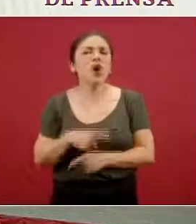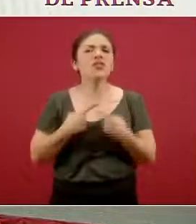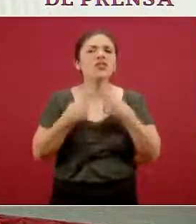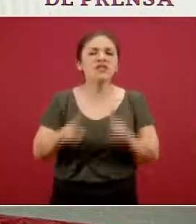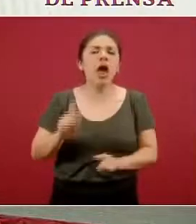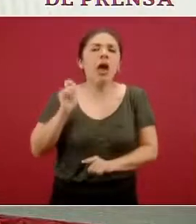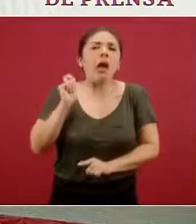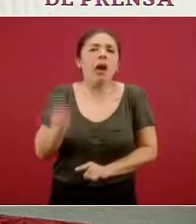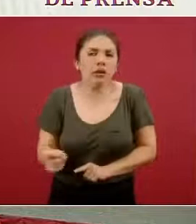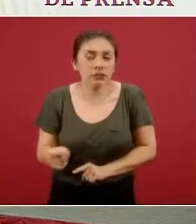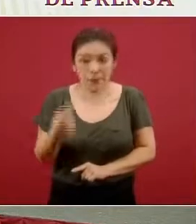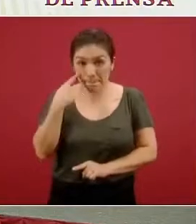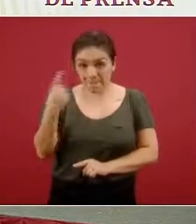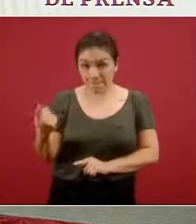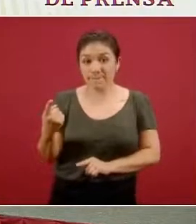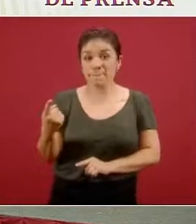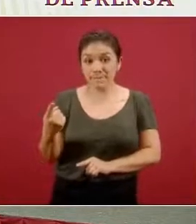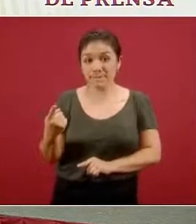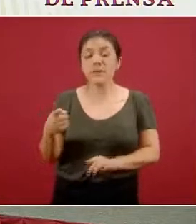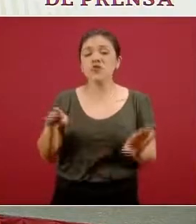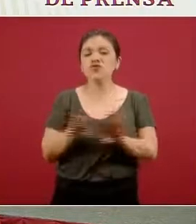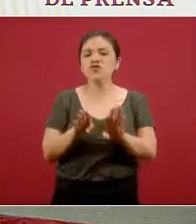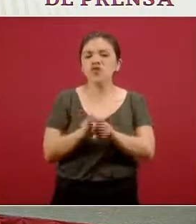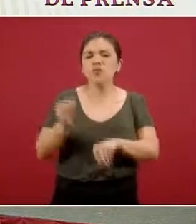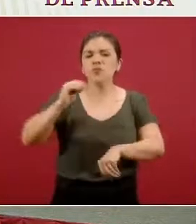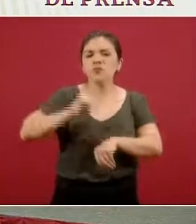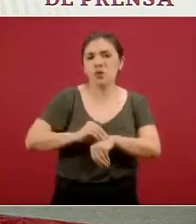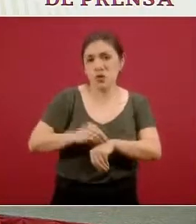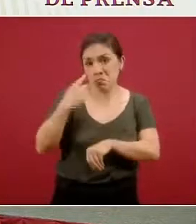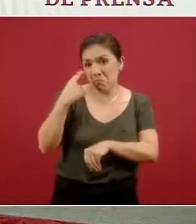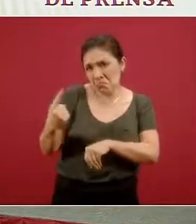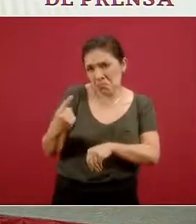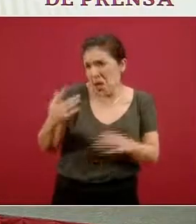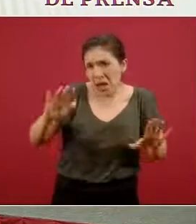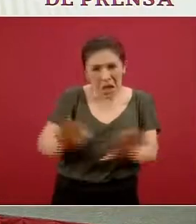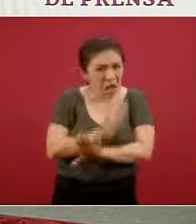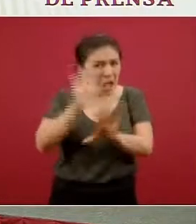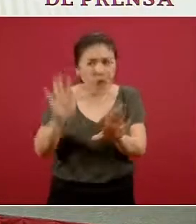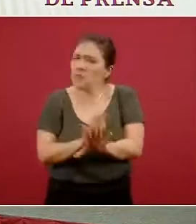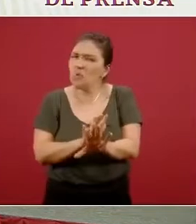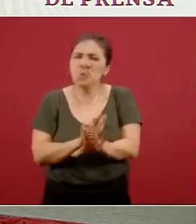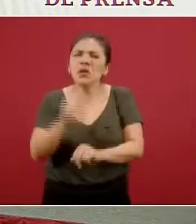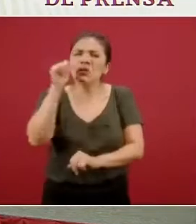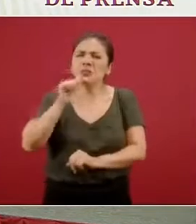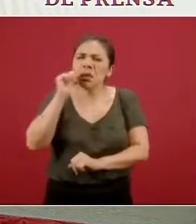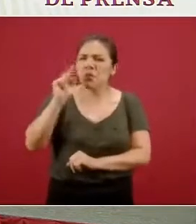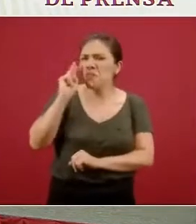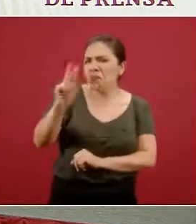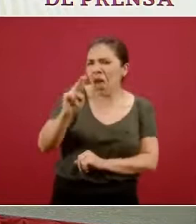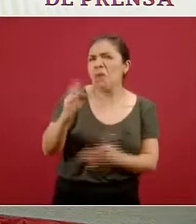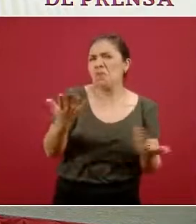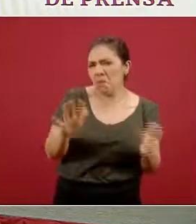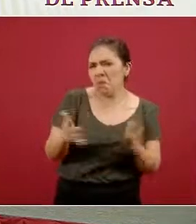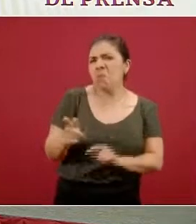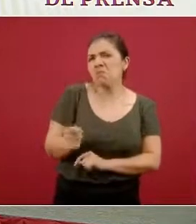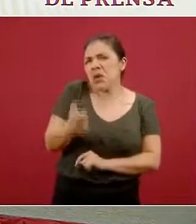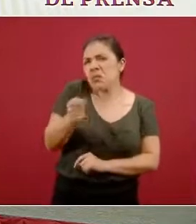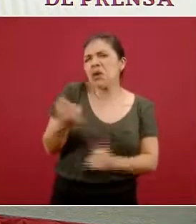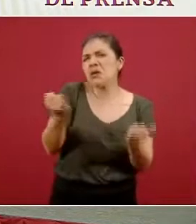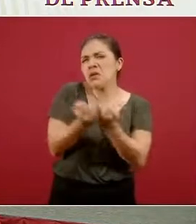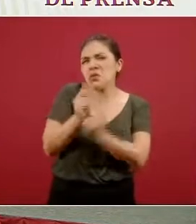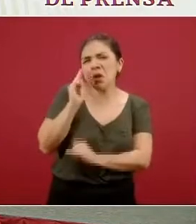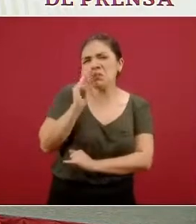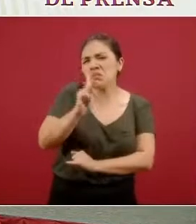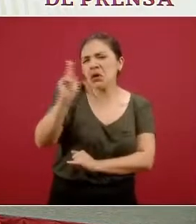la actualización prácticamente en función del comportamiento no ha tenido cambios, siempre habíamos visto en estas